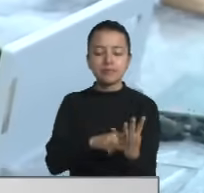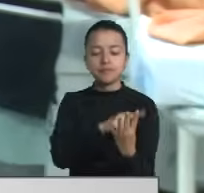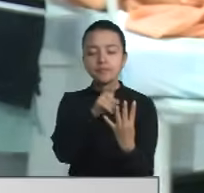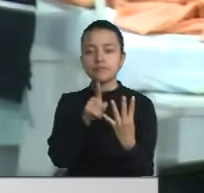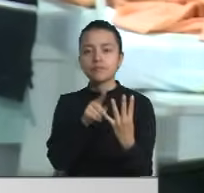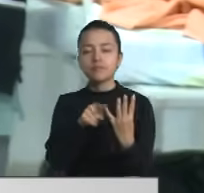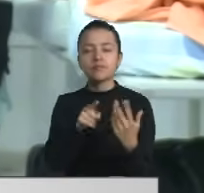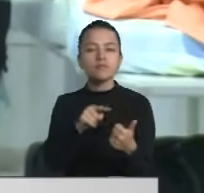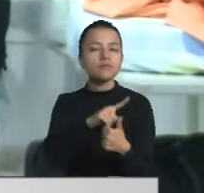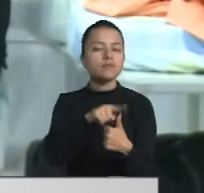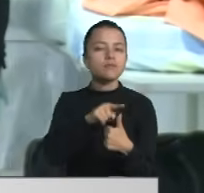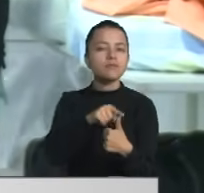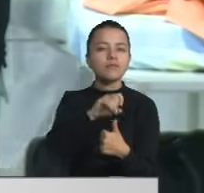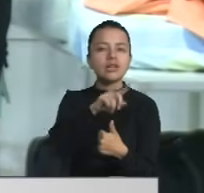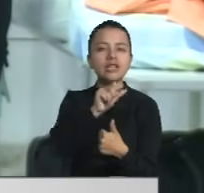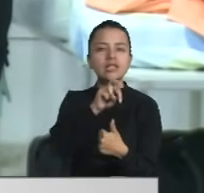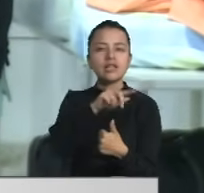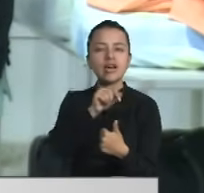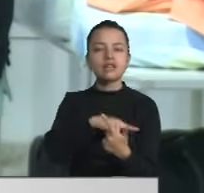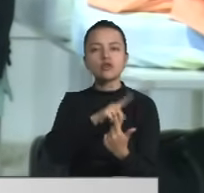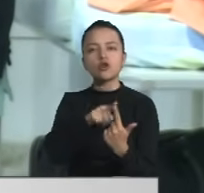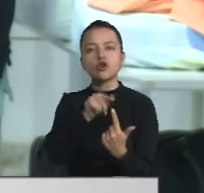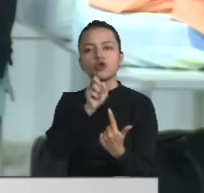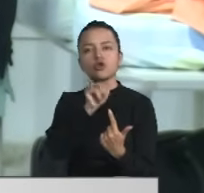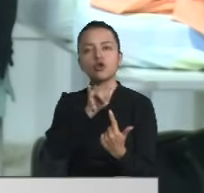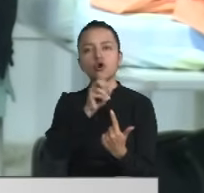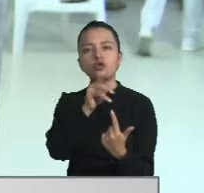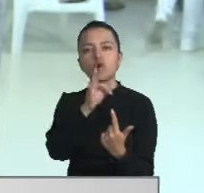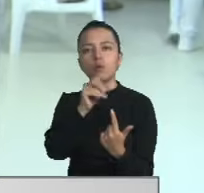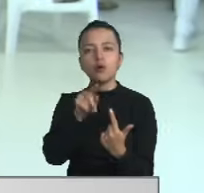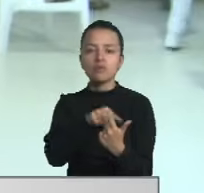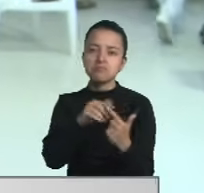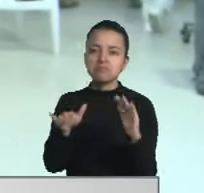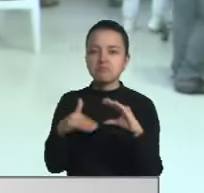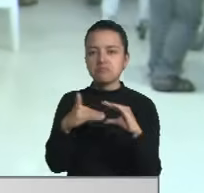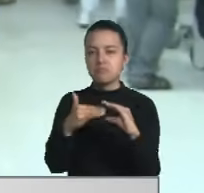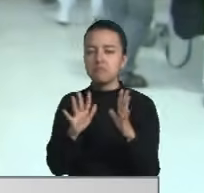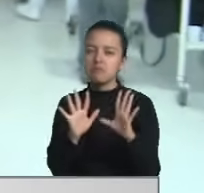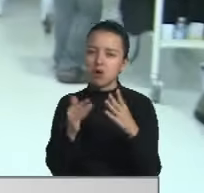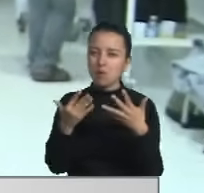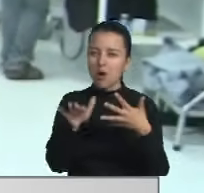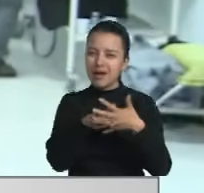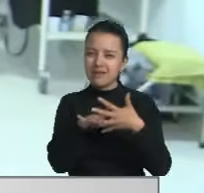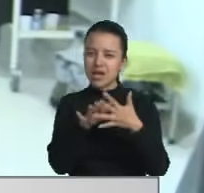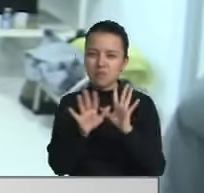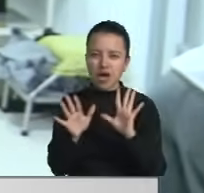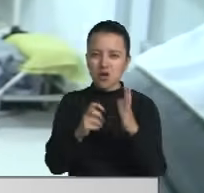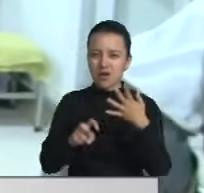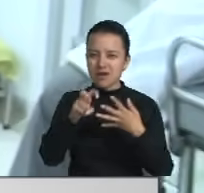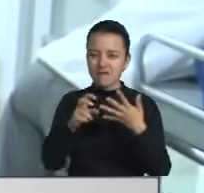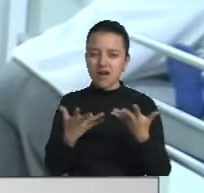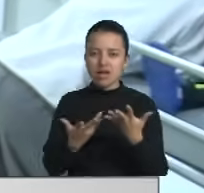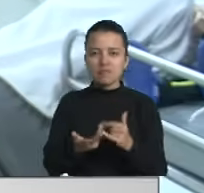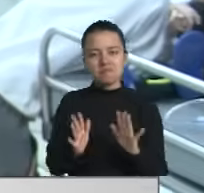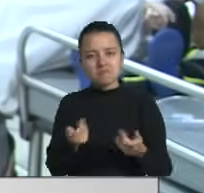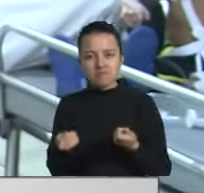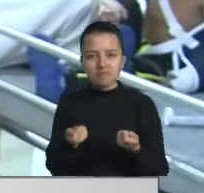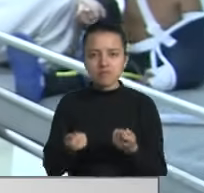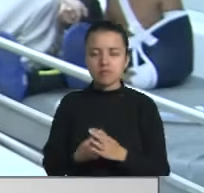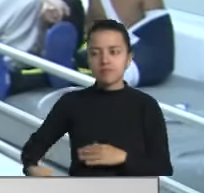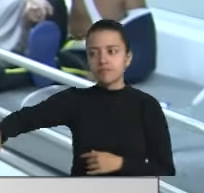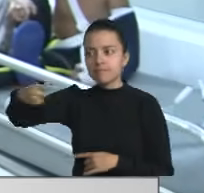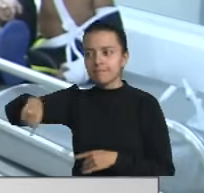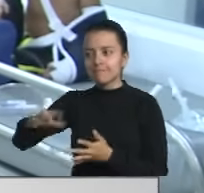Sanz en Ulloa y el Hospital Local en Yotoco se encuentran en riesgo medio, por lo que desde la Gobernación del Valle del Cauca se buscan recursos